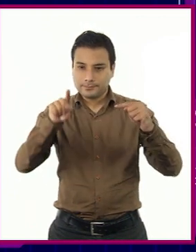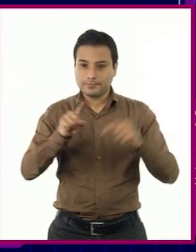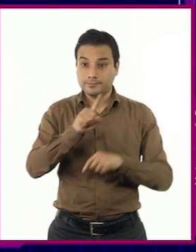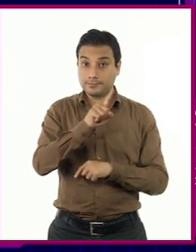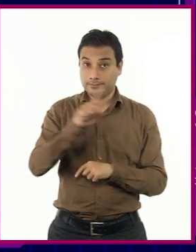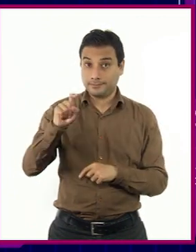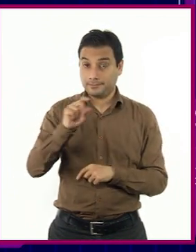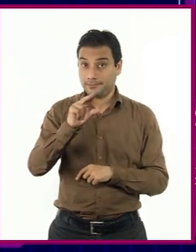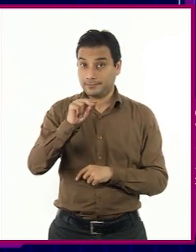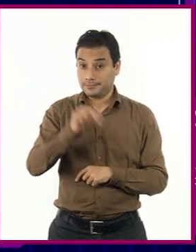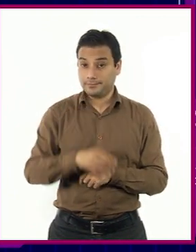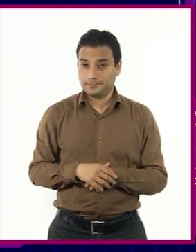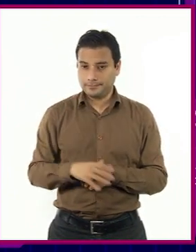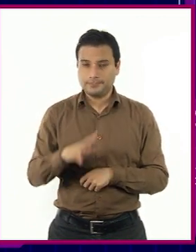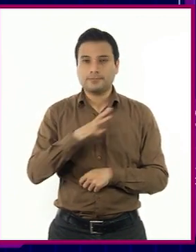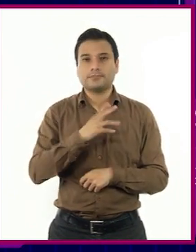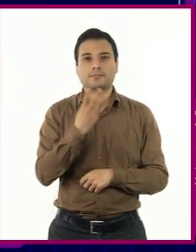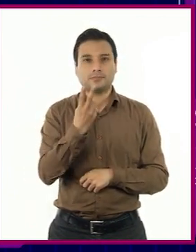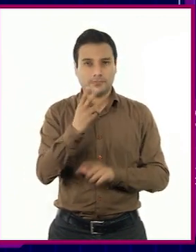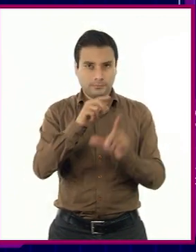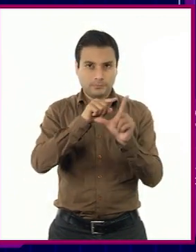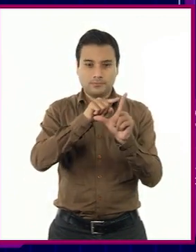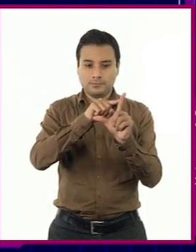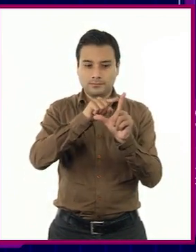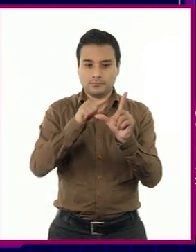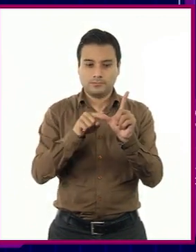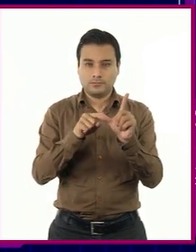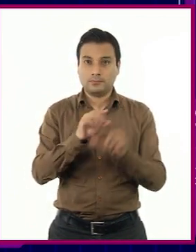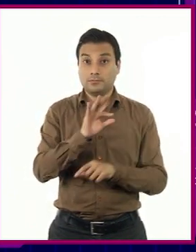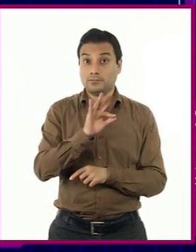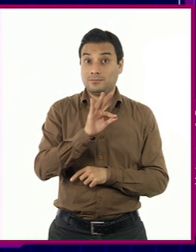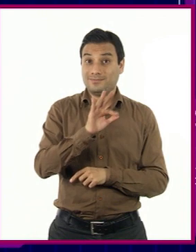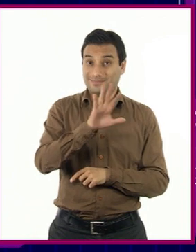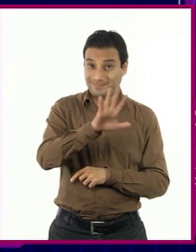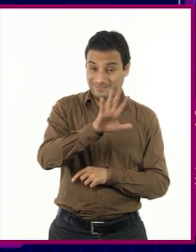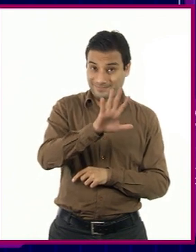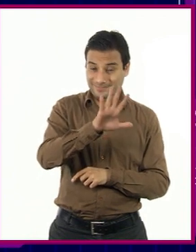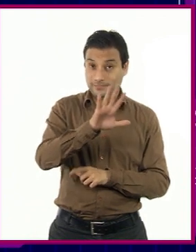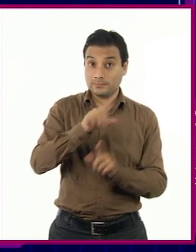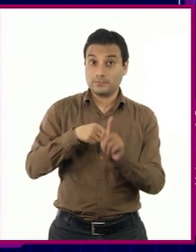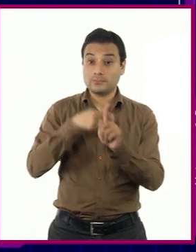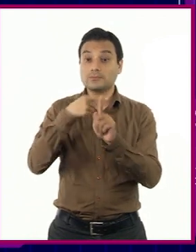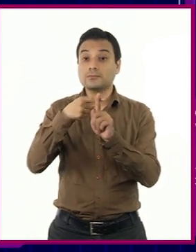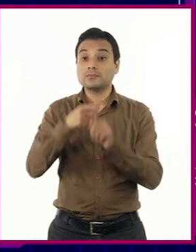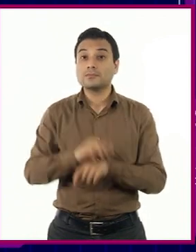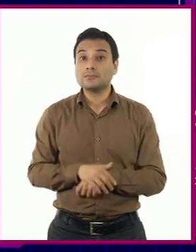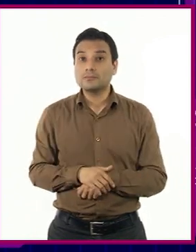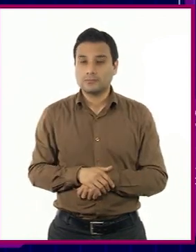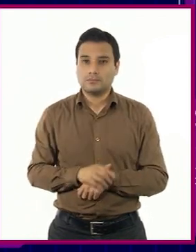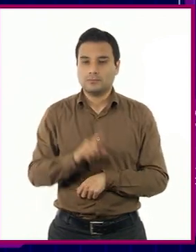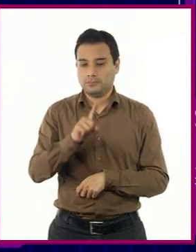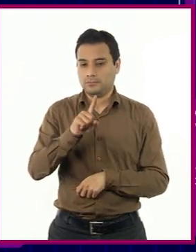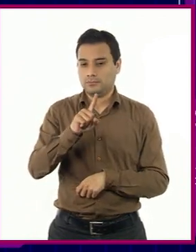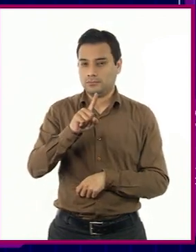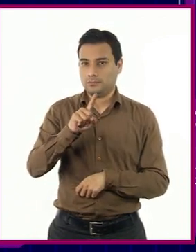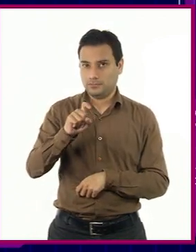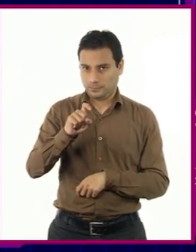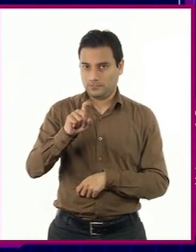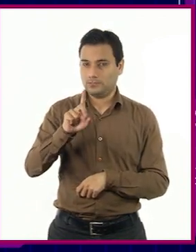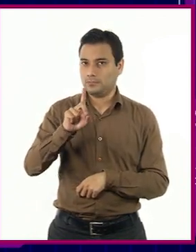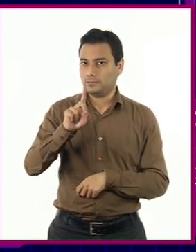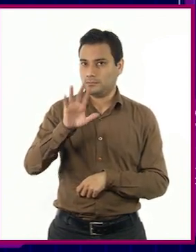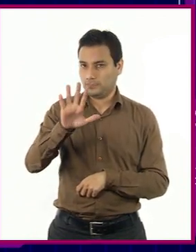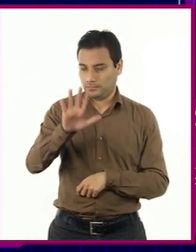grados, tiene 2 ángulos suplementarios, el de 45 grados y el que se obtiene de restar 180